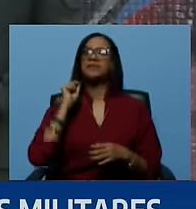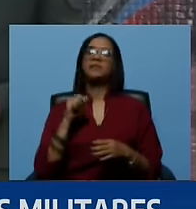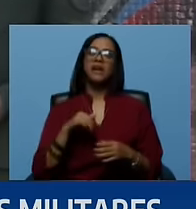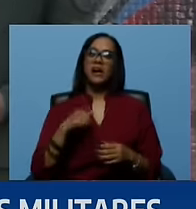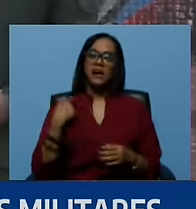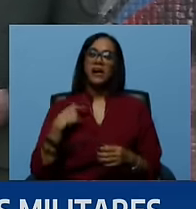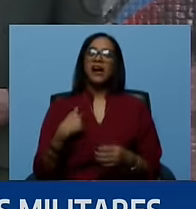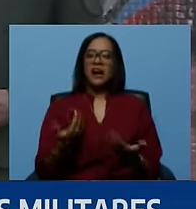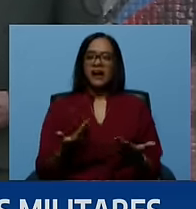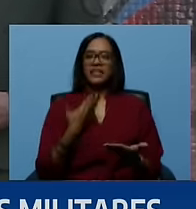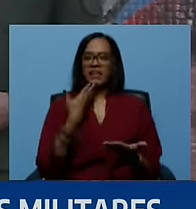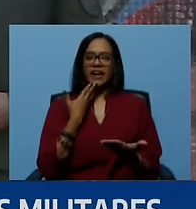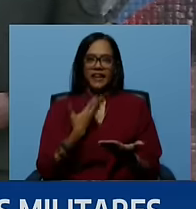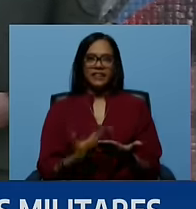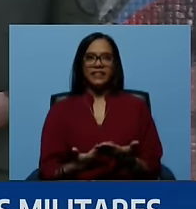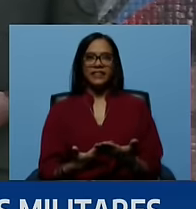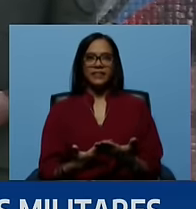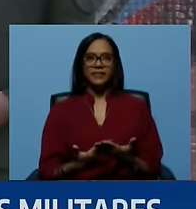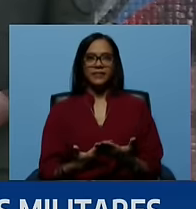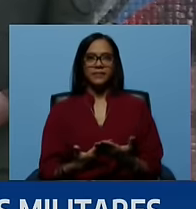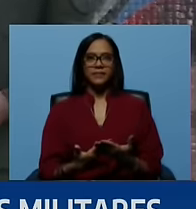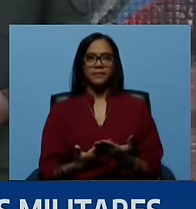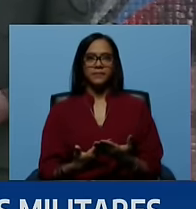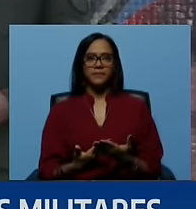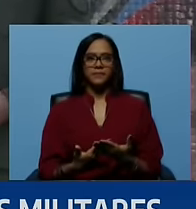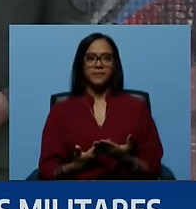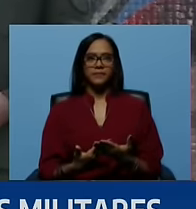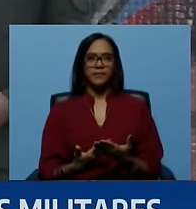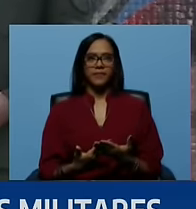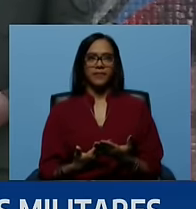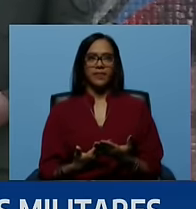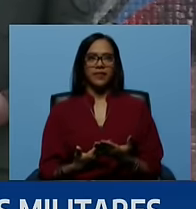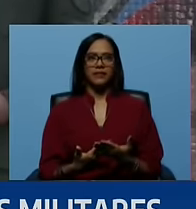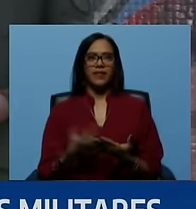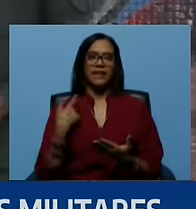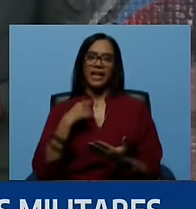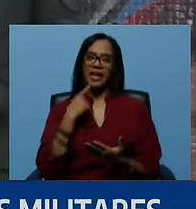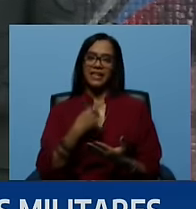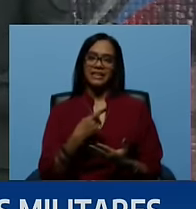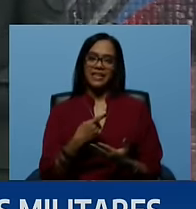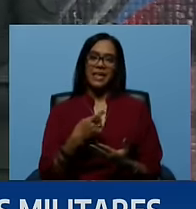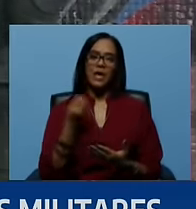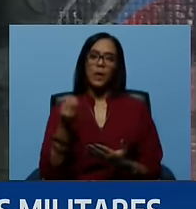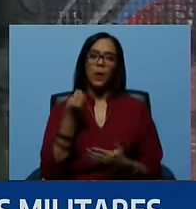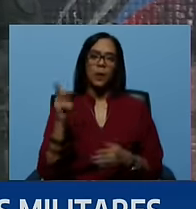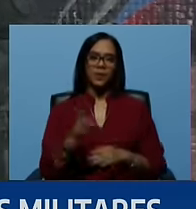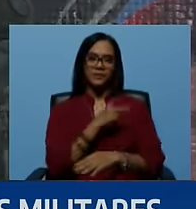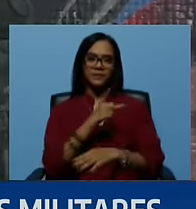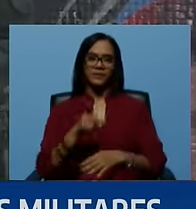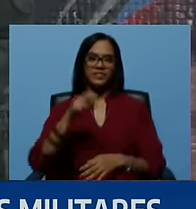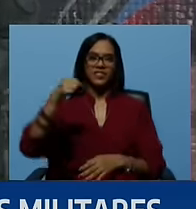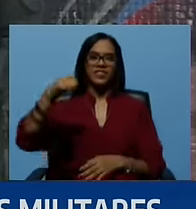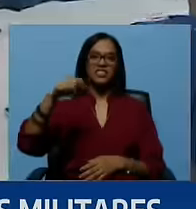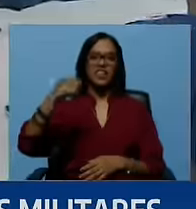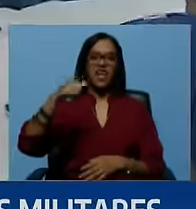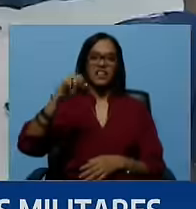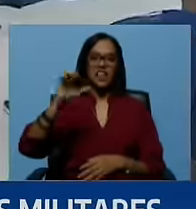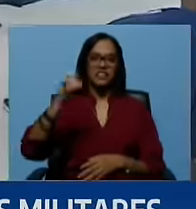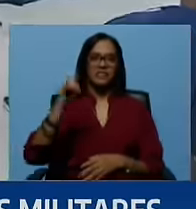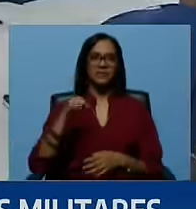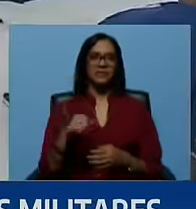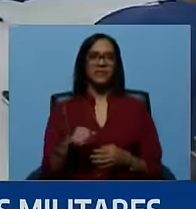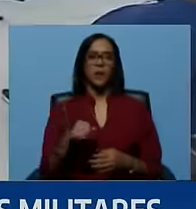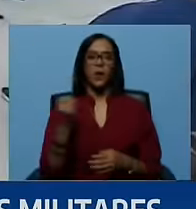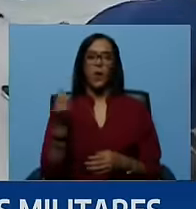es agradecerle había que decir con Pablo Neruda ñañe con